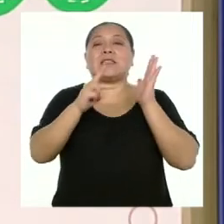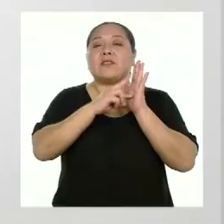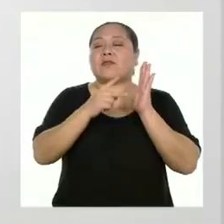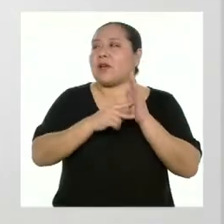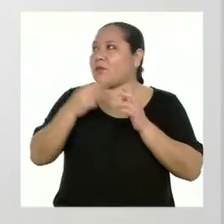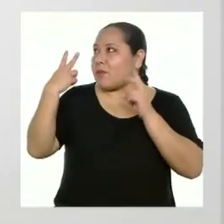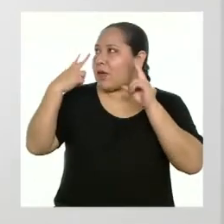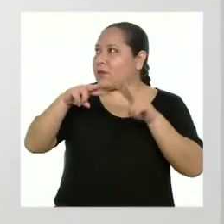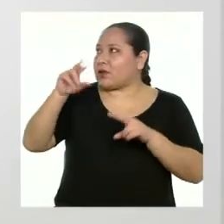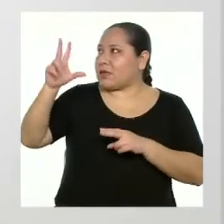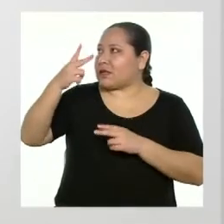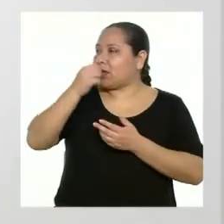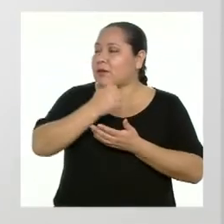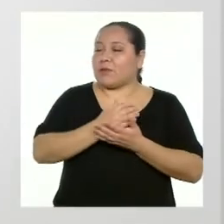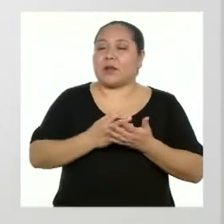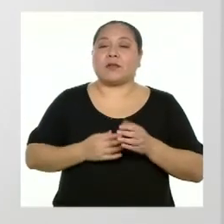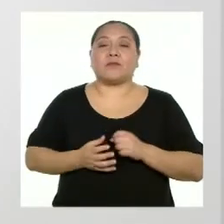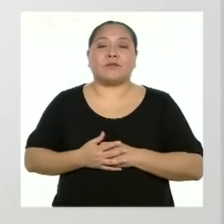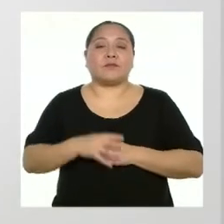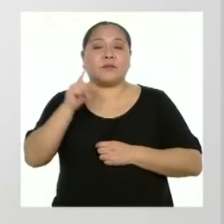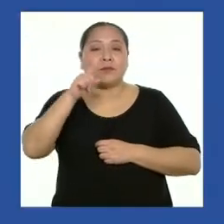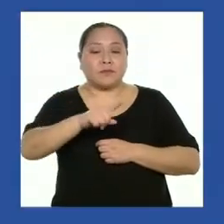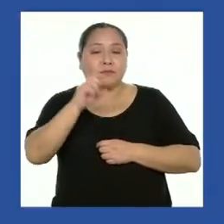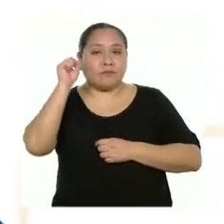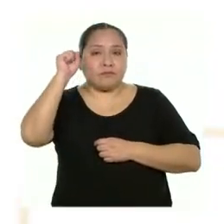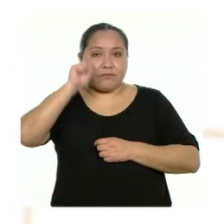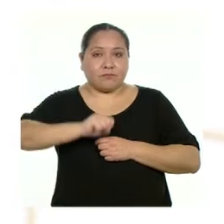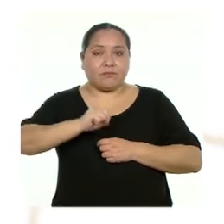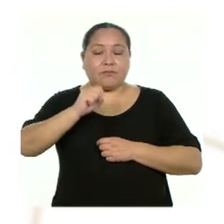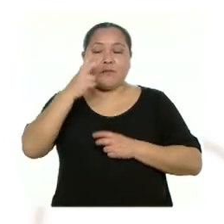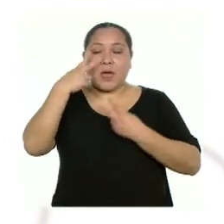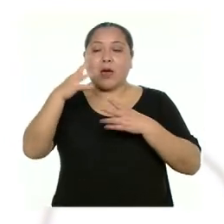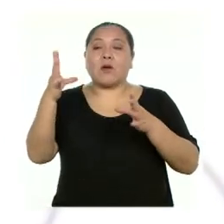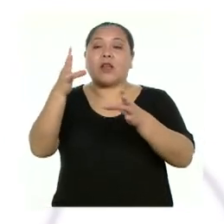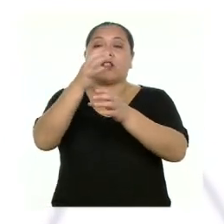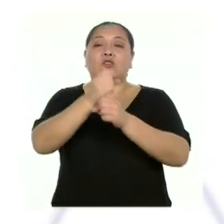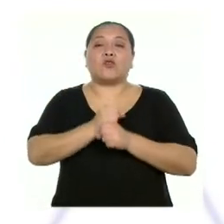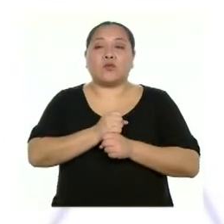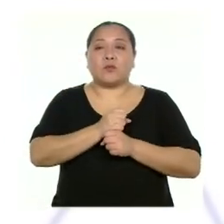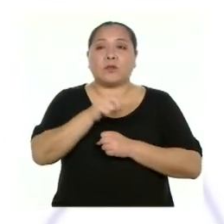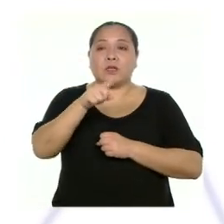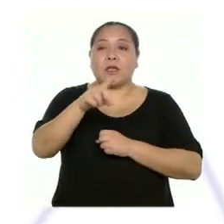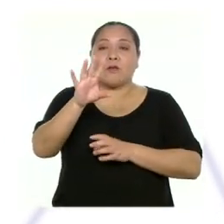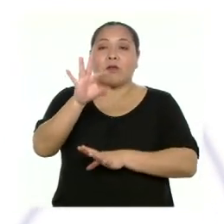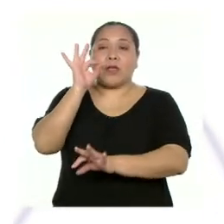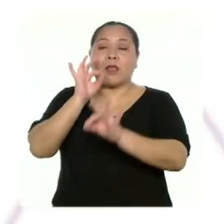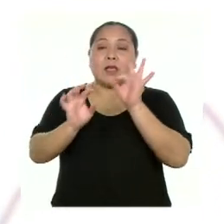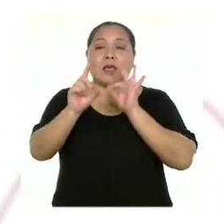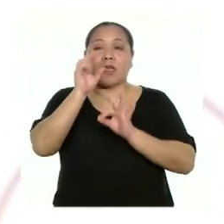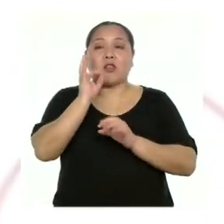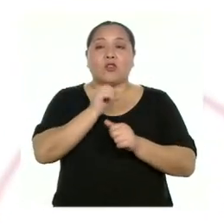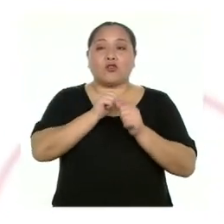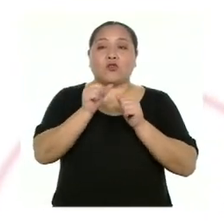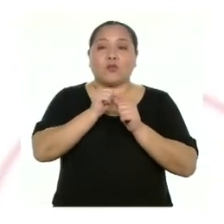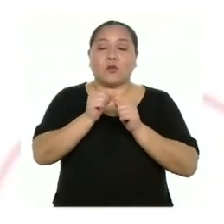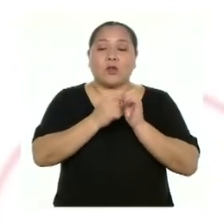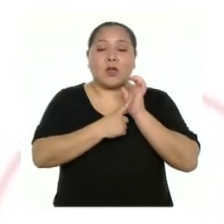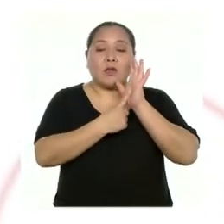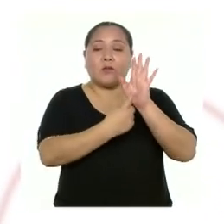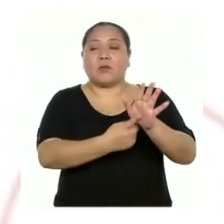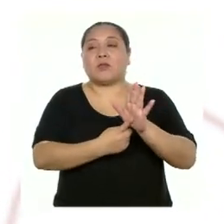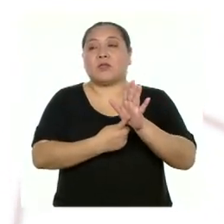punto. Veamos el resumen de lo obtenido primero. Se deben elegir los valores que describen mejor a la